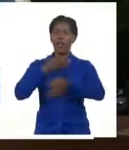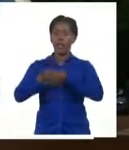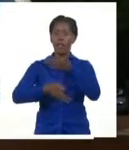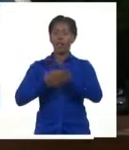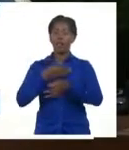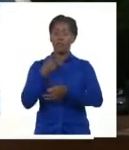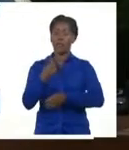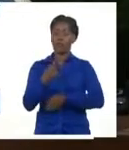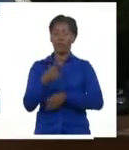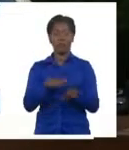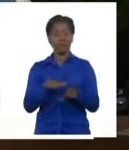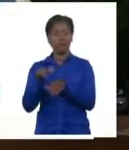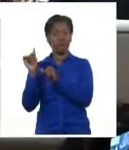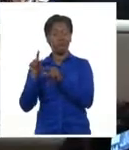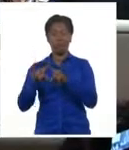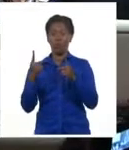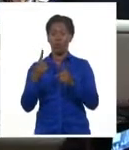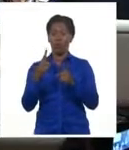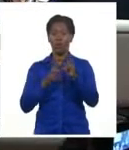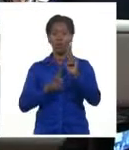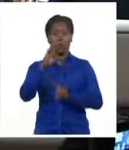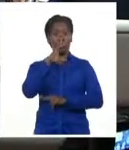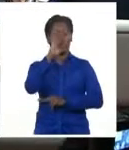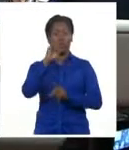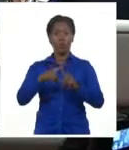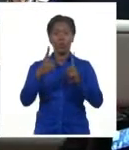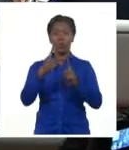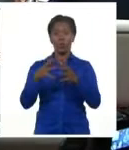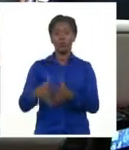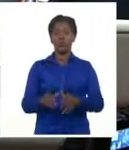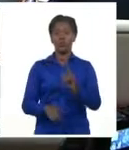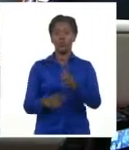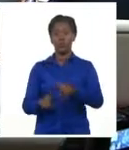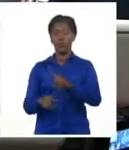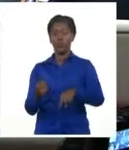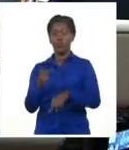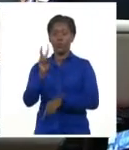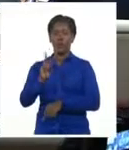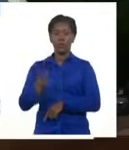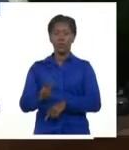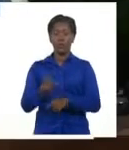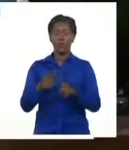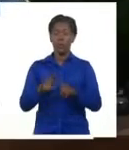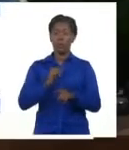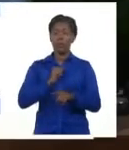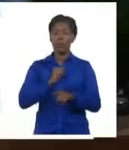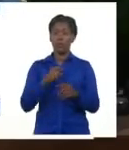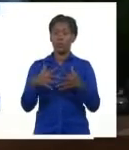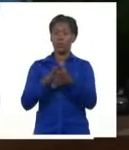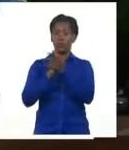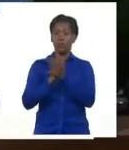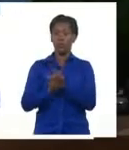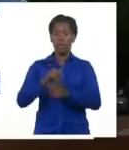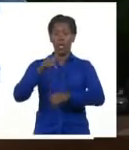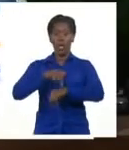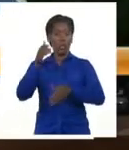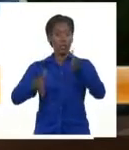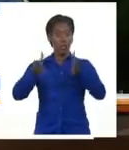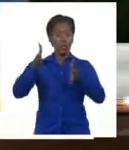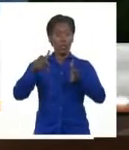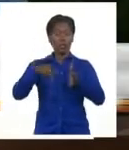rechazó las agresiones de Estados Unidos contra su país y destacó el valor de la solidaridad. Este es nuestro siglo, el